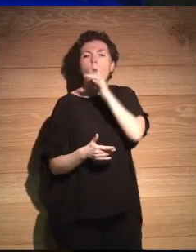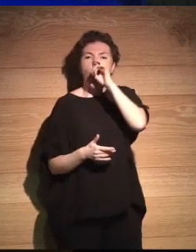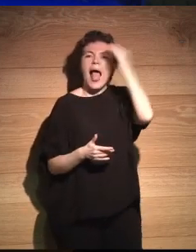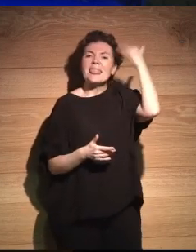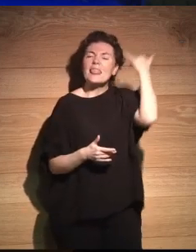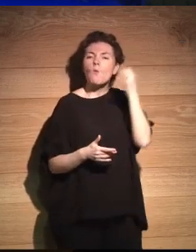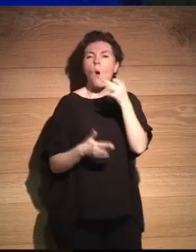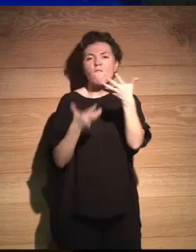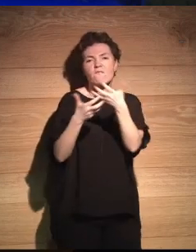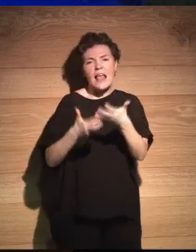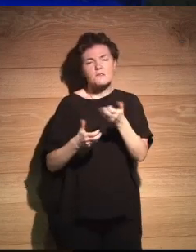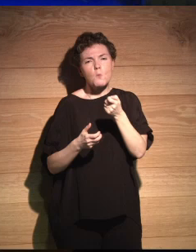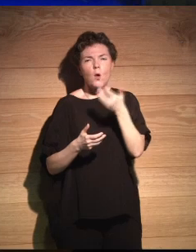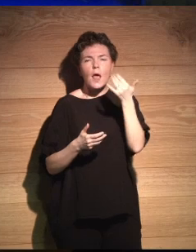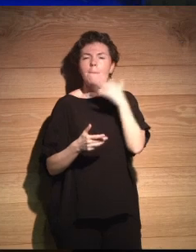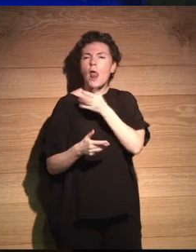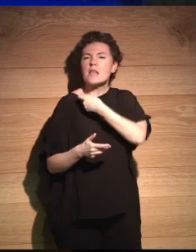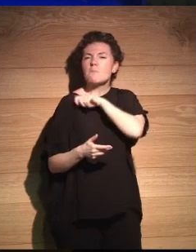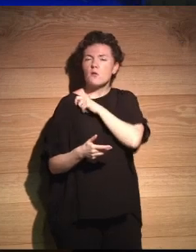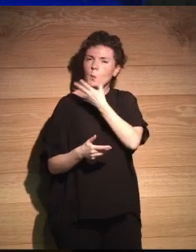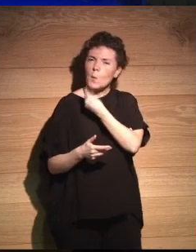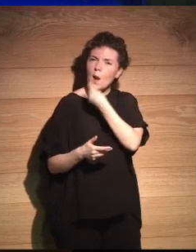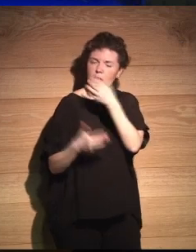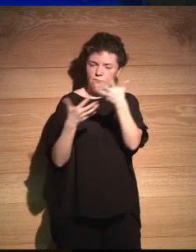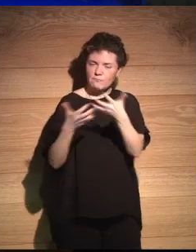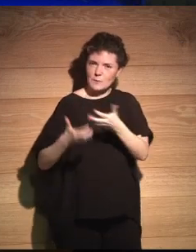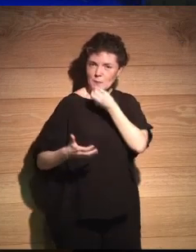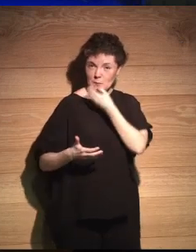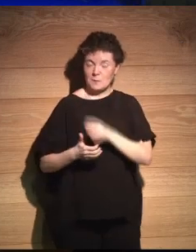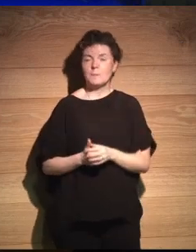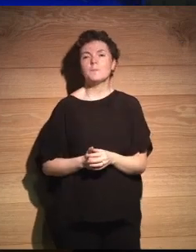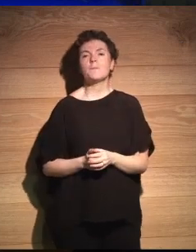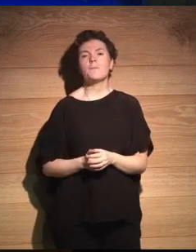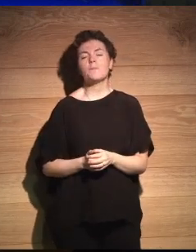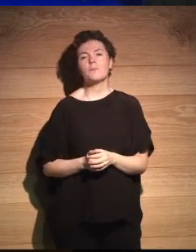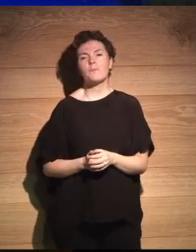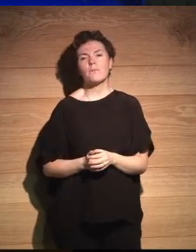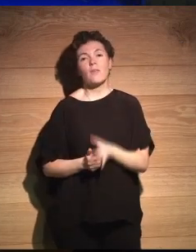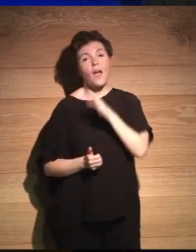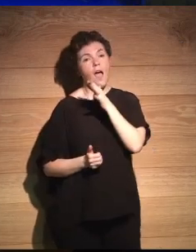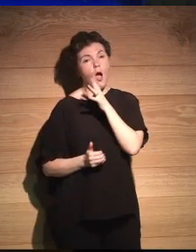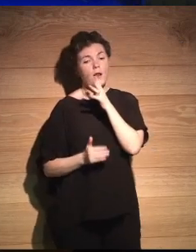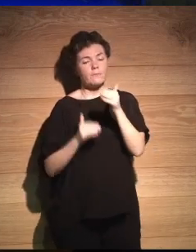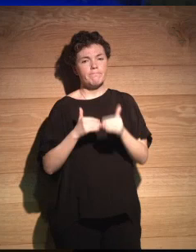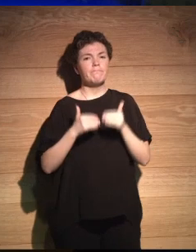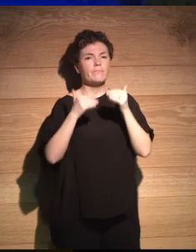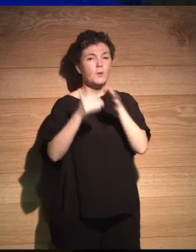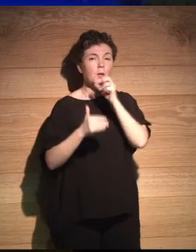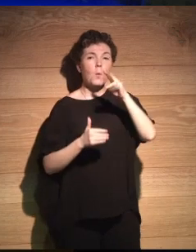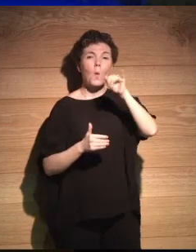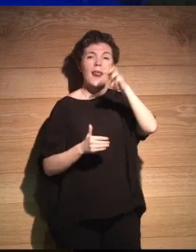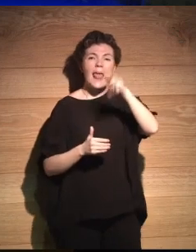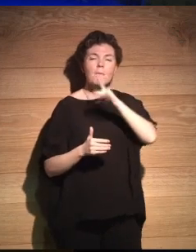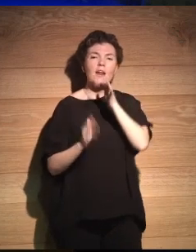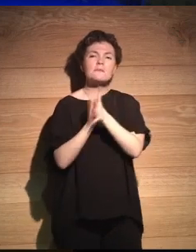un poco retórico, pero es un español muy, muy bonito y muy vivido también. Y ahora salto, porque William les va a hablar de